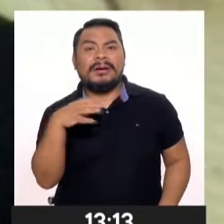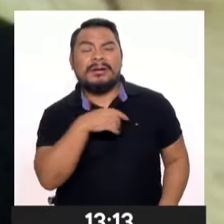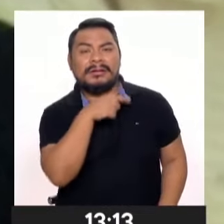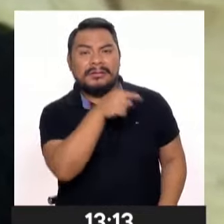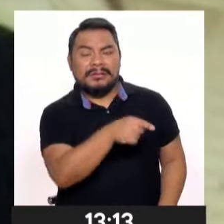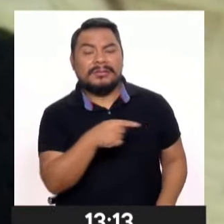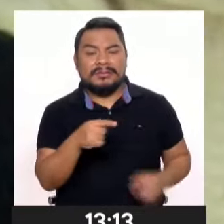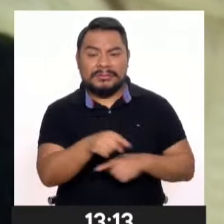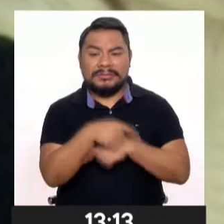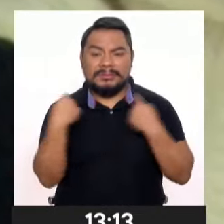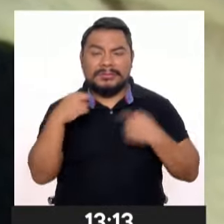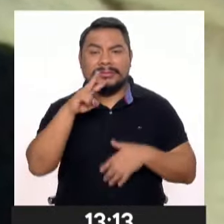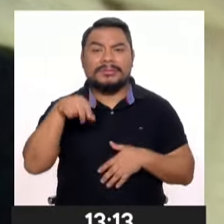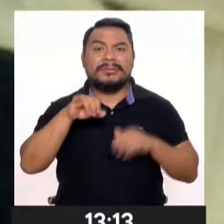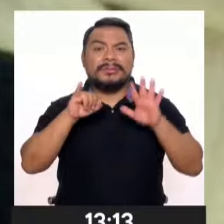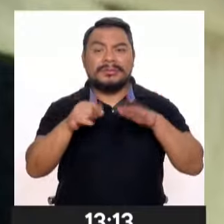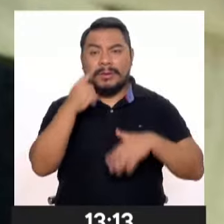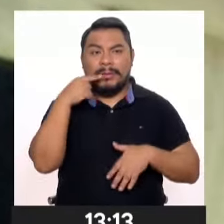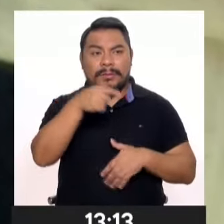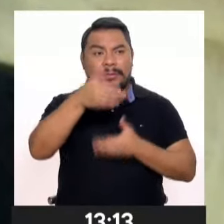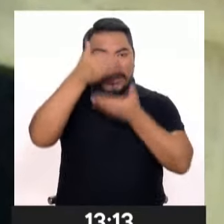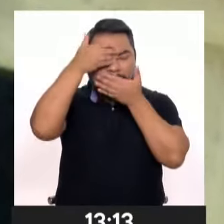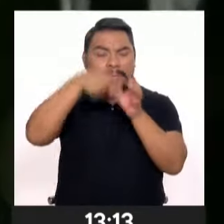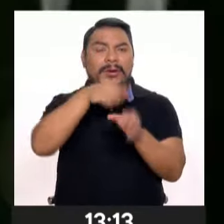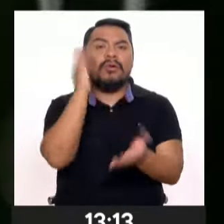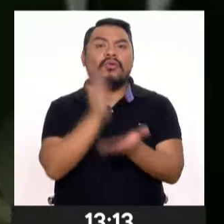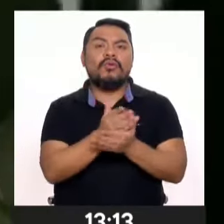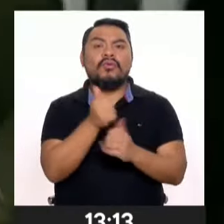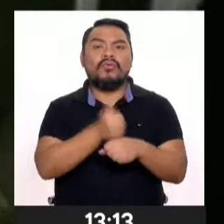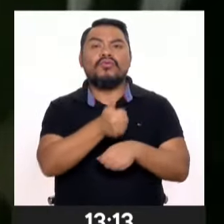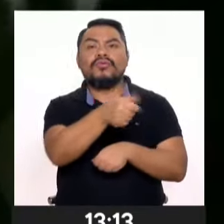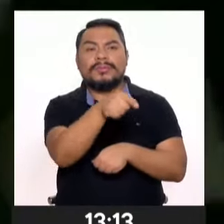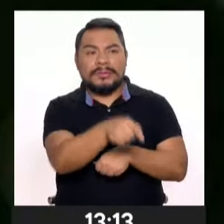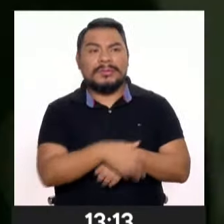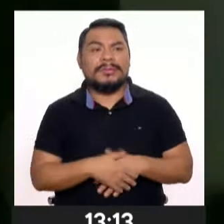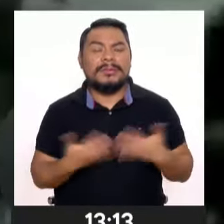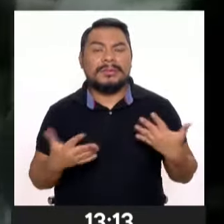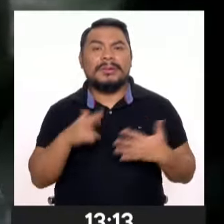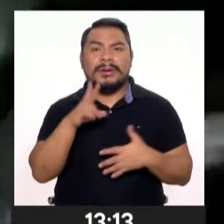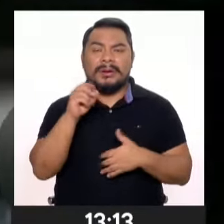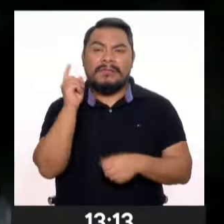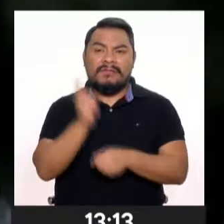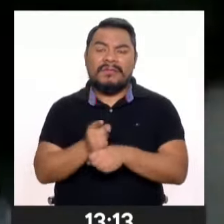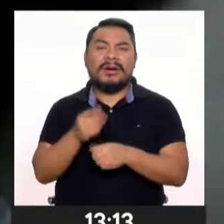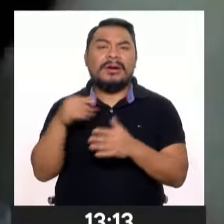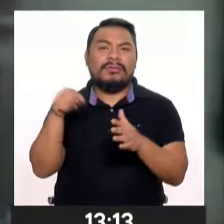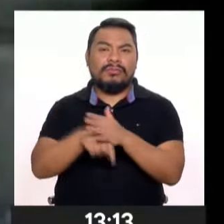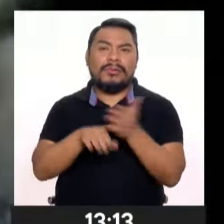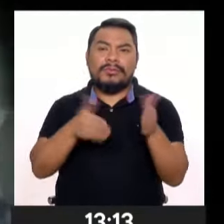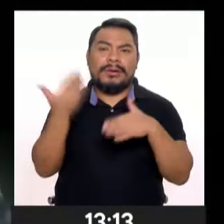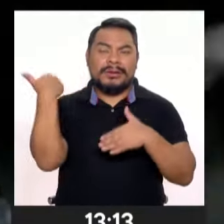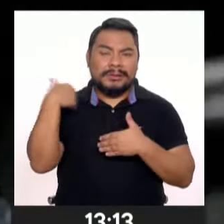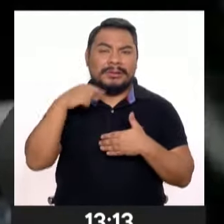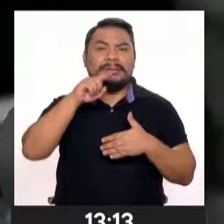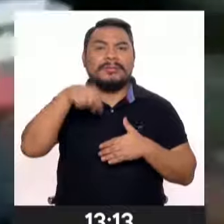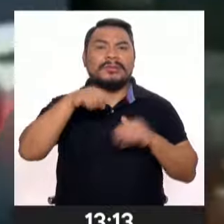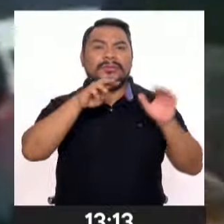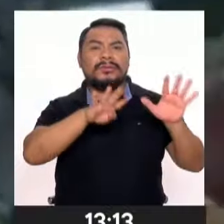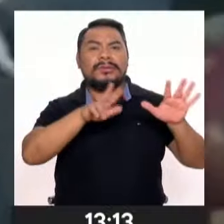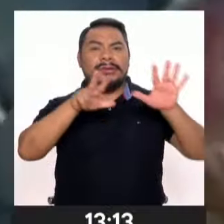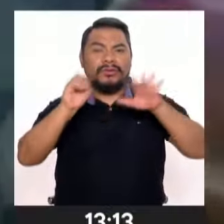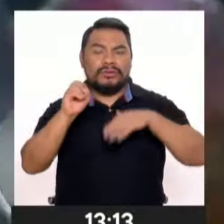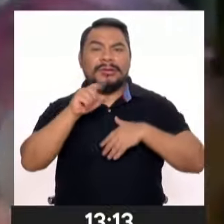en marzo del 2006 el terrorista fue declarado culpable de cerca de 30 delitos cometidos entre los años 80 y 90